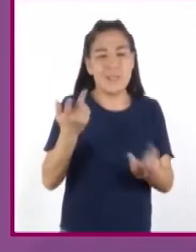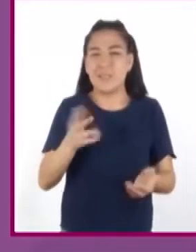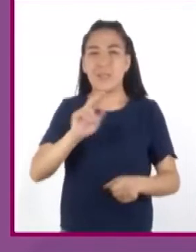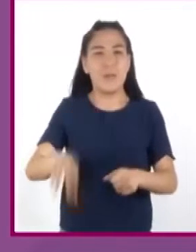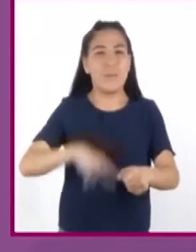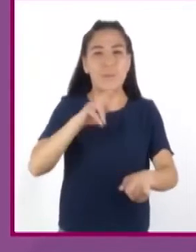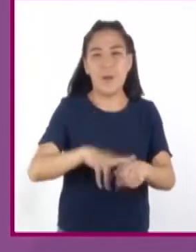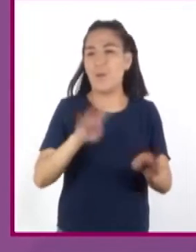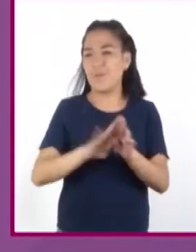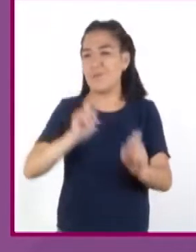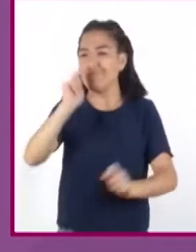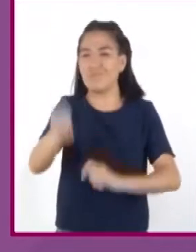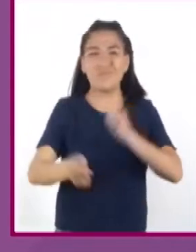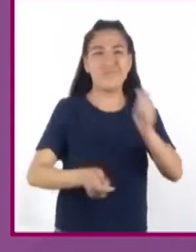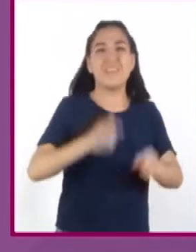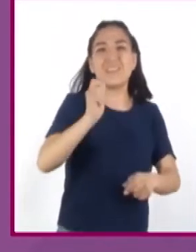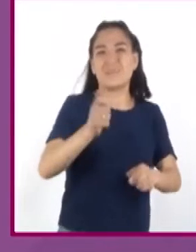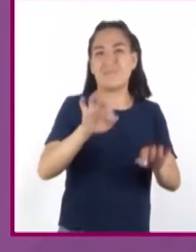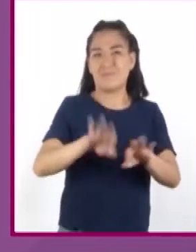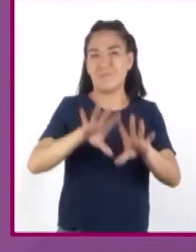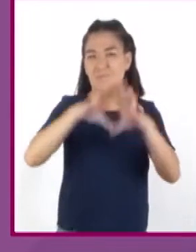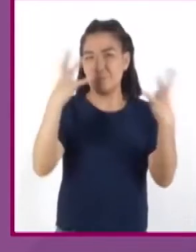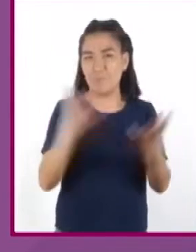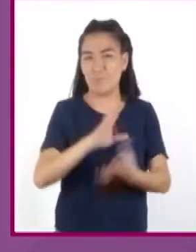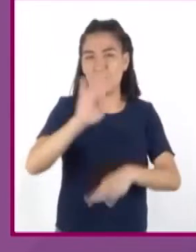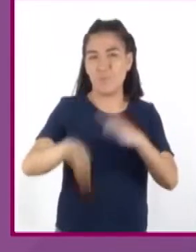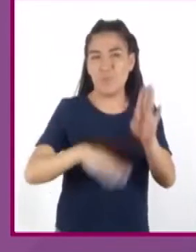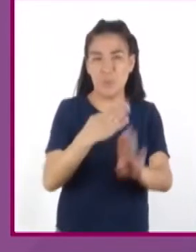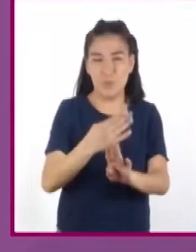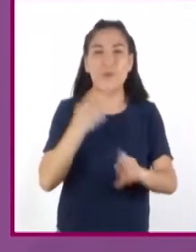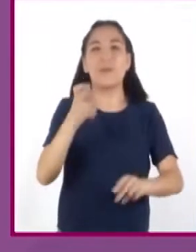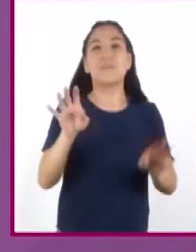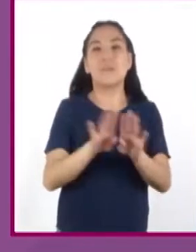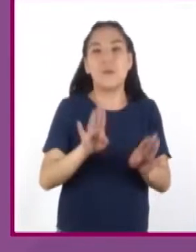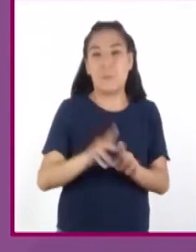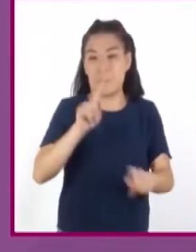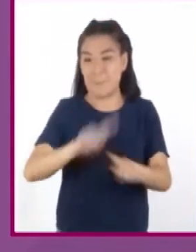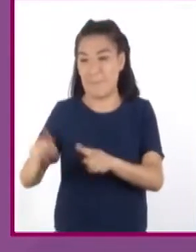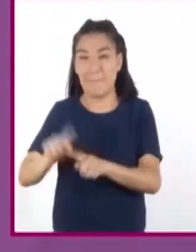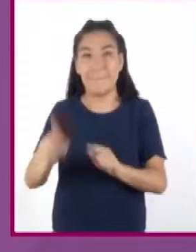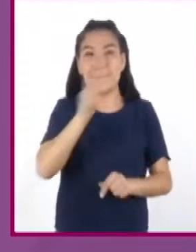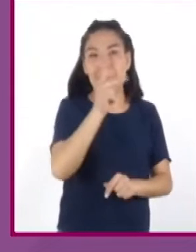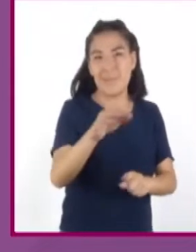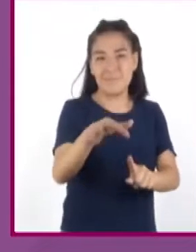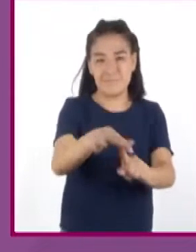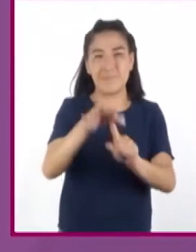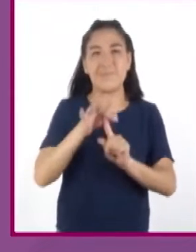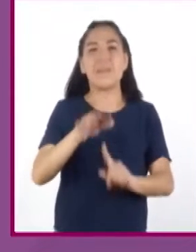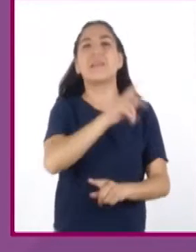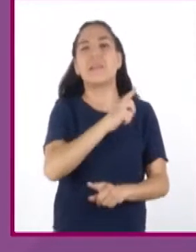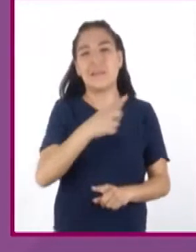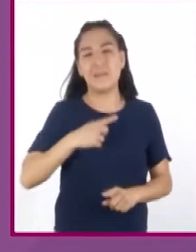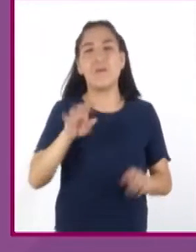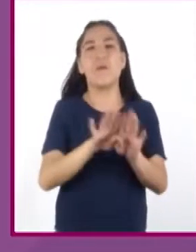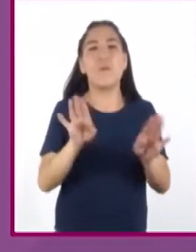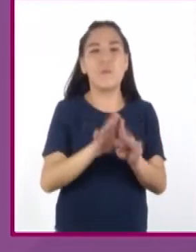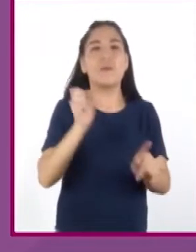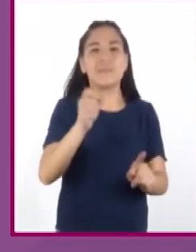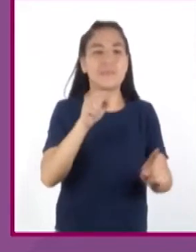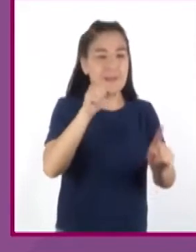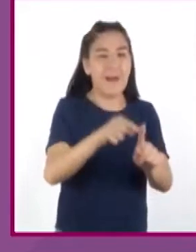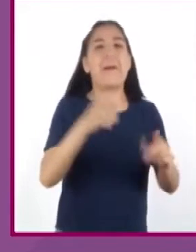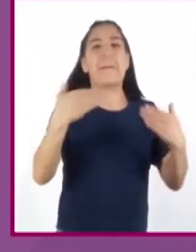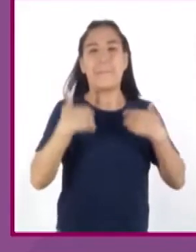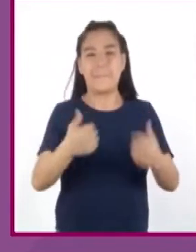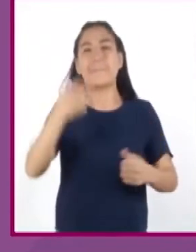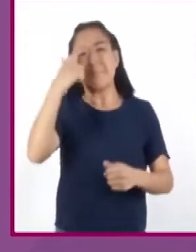interpretar el mundo. Si se da el caso de que no encuentra una palabra para nombrar algo, procede a crear o adoptar ciertas voces para llenar esos